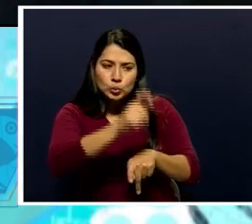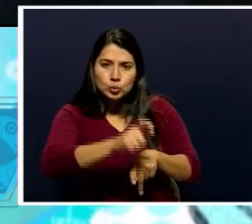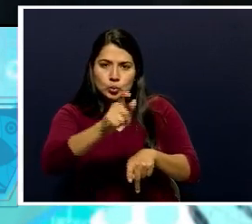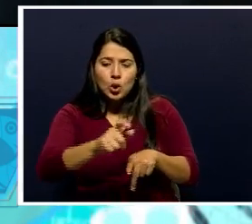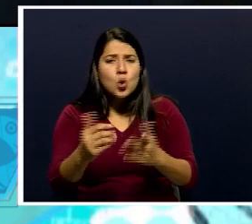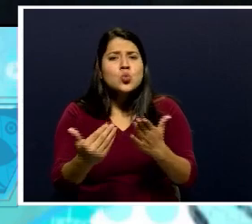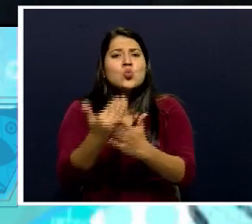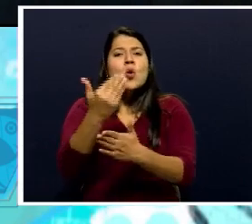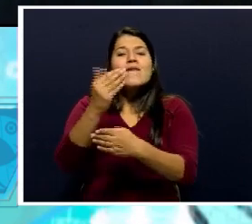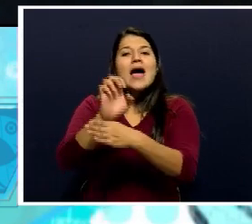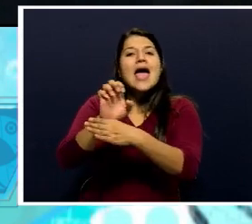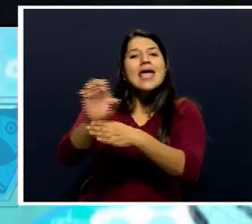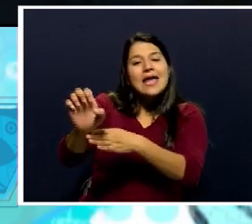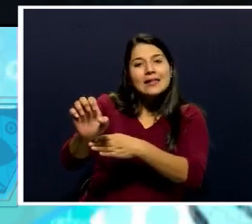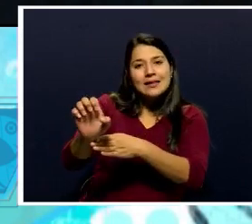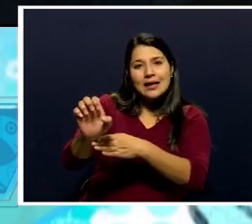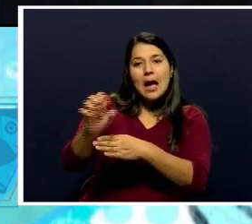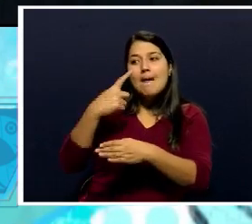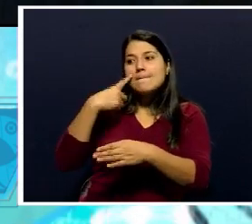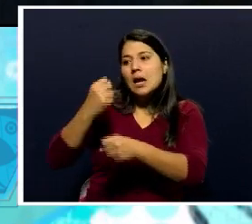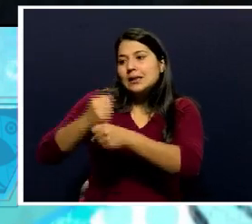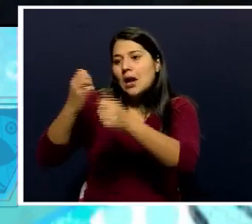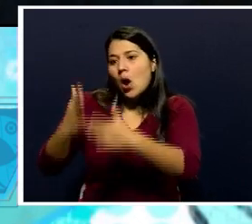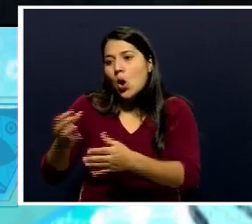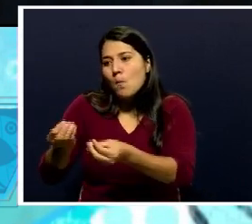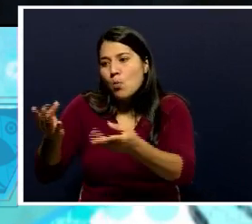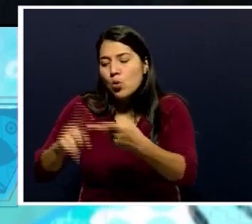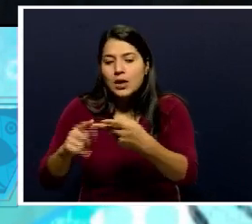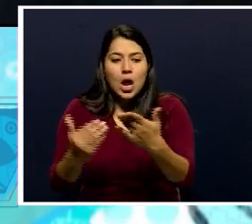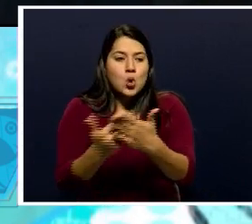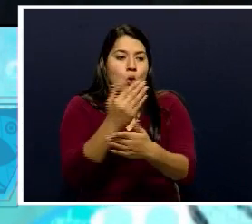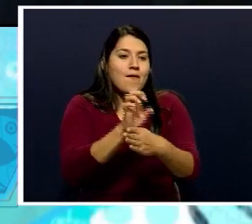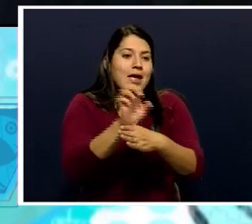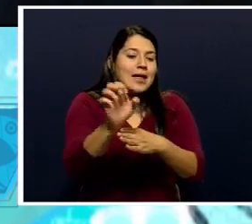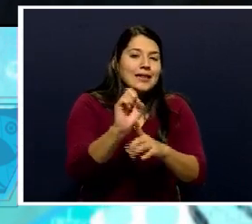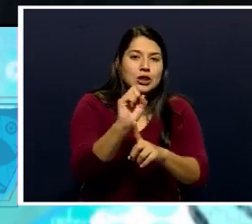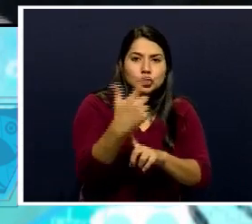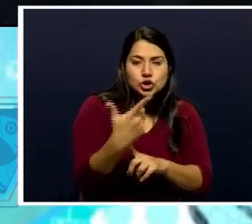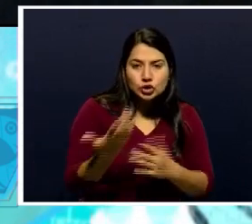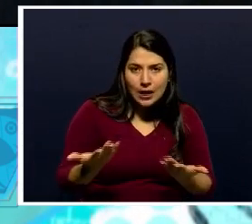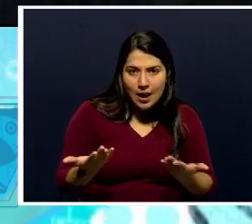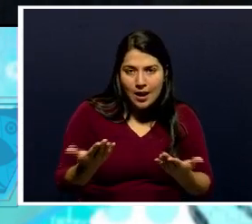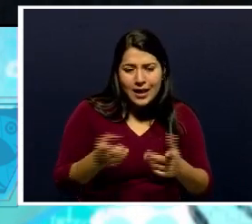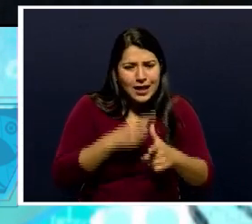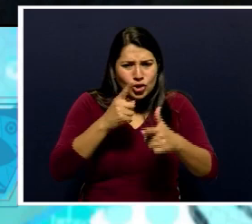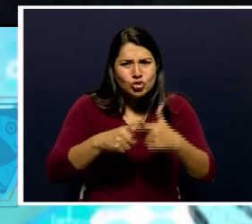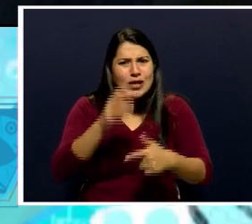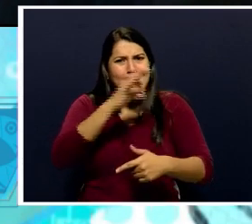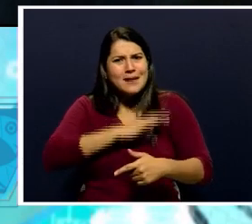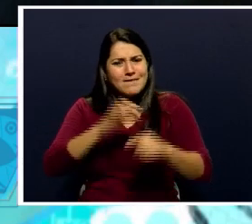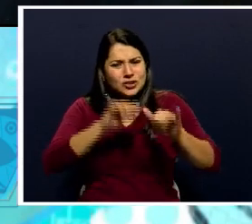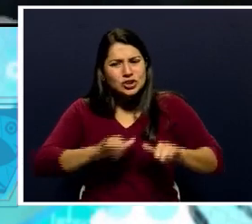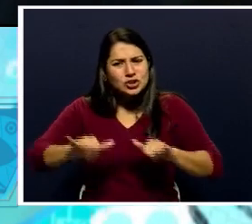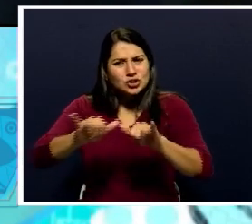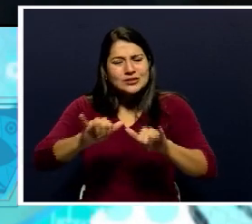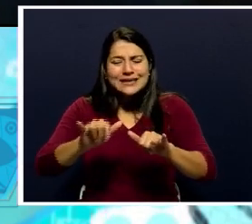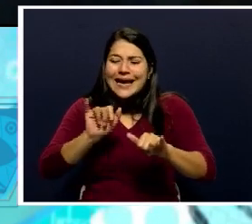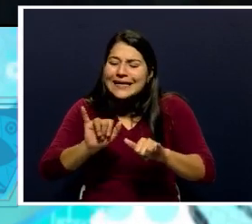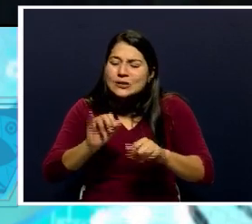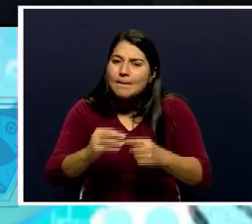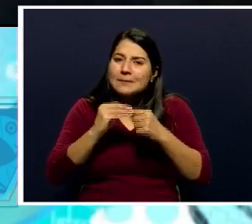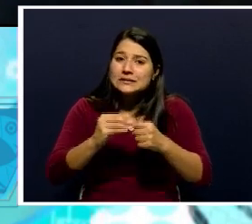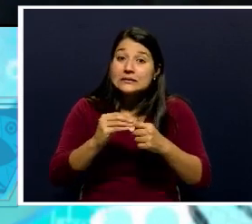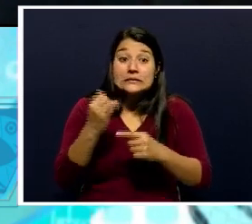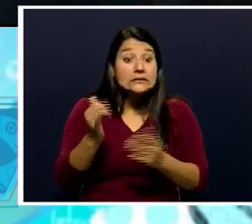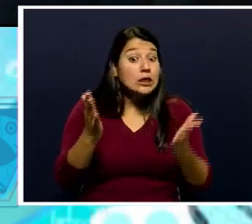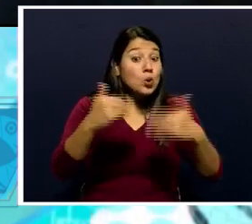ética del funcionario público, de una nueva ética también social, donde el bien común esté en el centro, porque si no hay